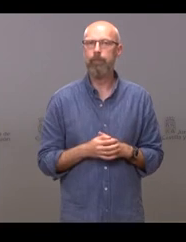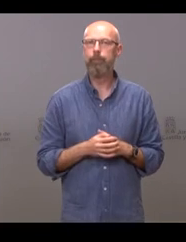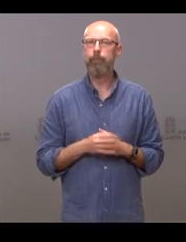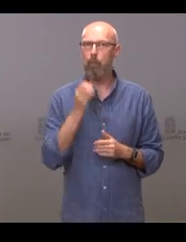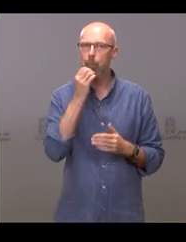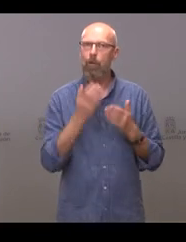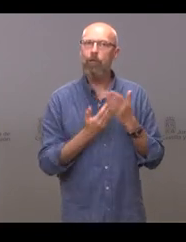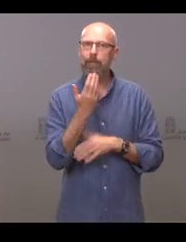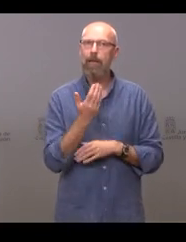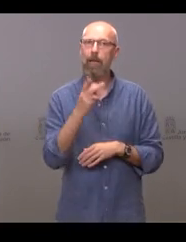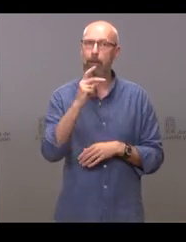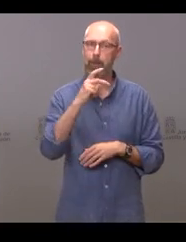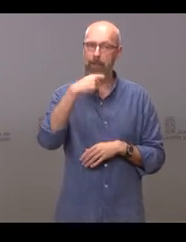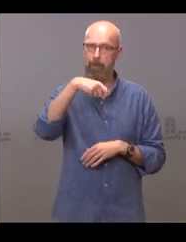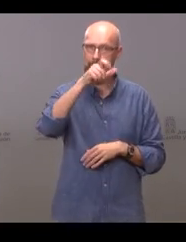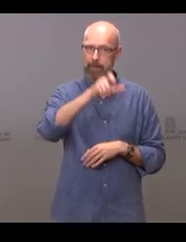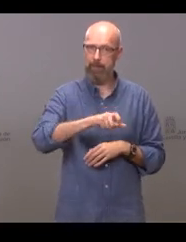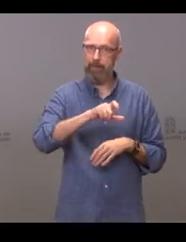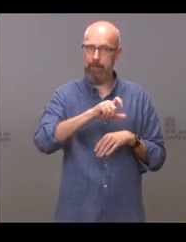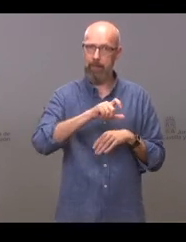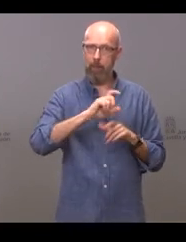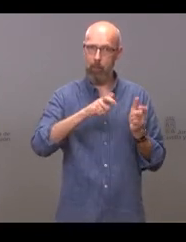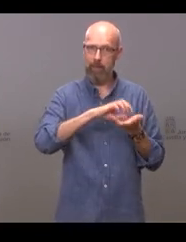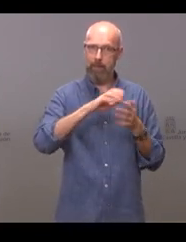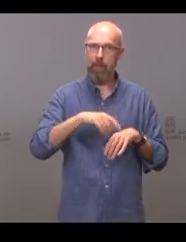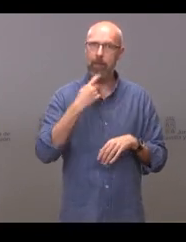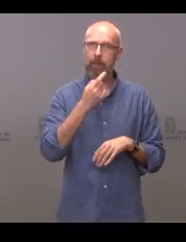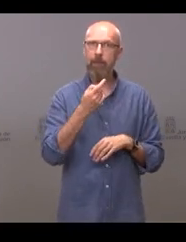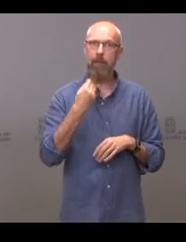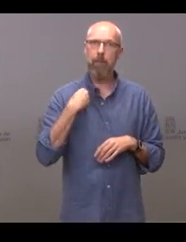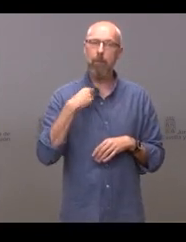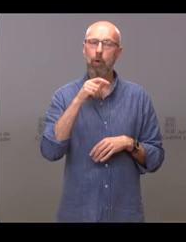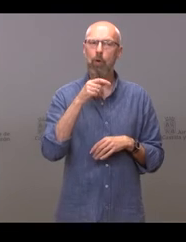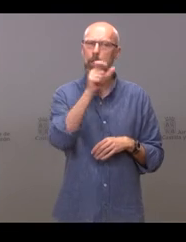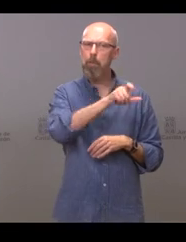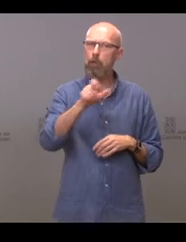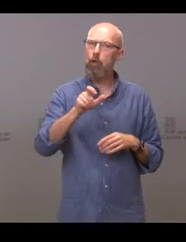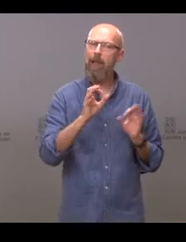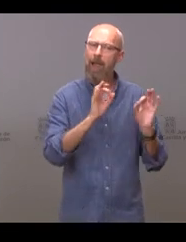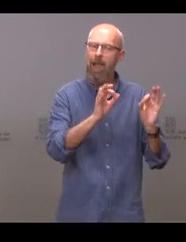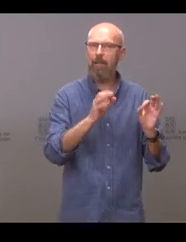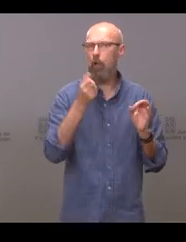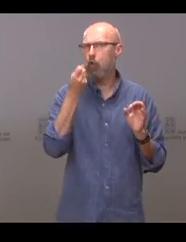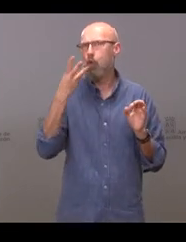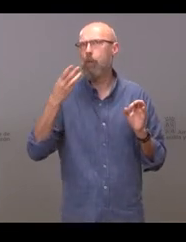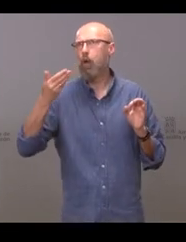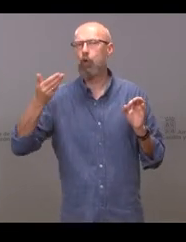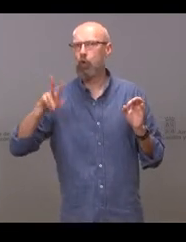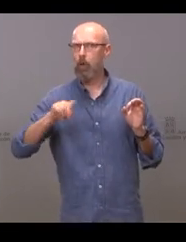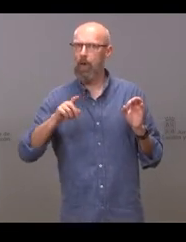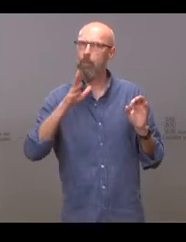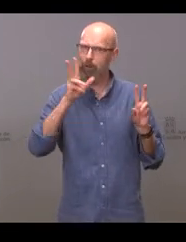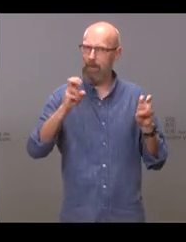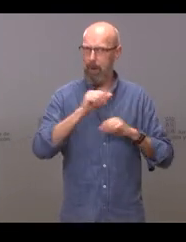buenos días el vicepresidente de la adjunta dijo durante su comparecencia que las personas no son números cifras ni estadísticas en relación a los datos del paro